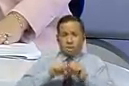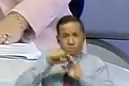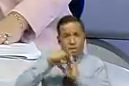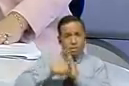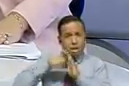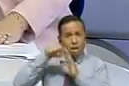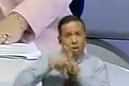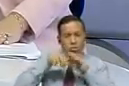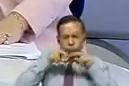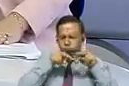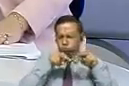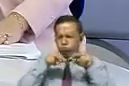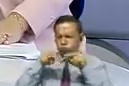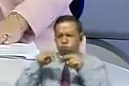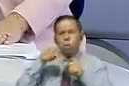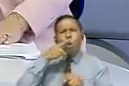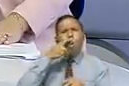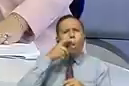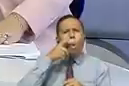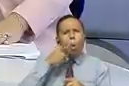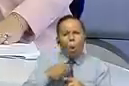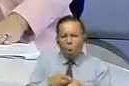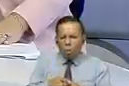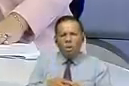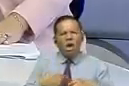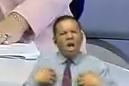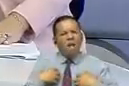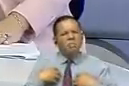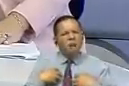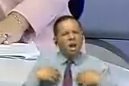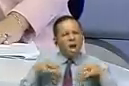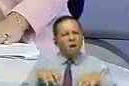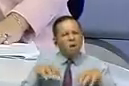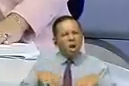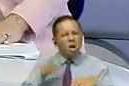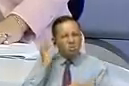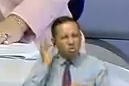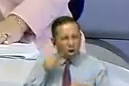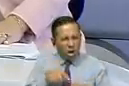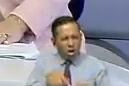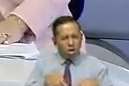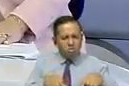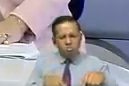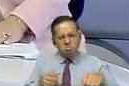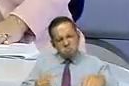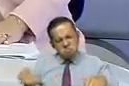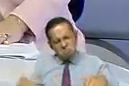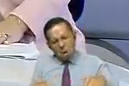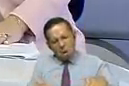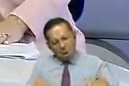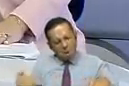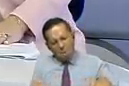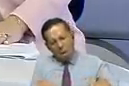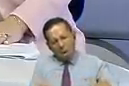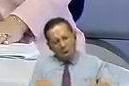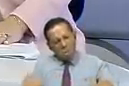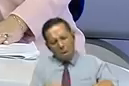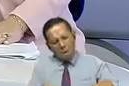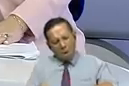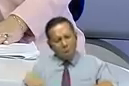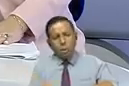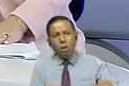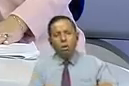que se observa cómo un hombre apuñala a una perrita, agrupaciones que defienden los derechos de los animales aseguran que se deben